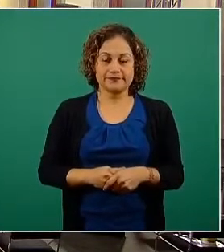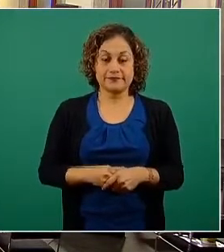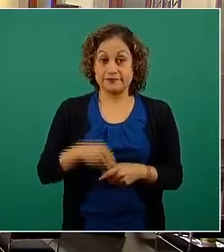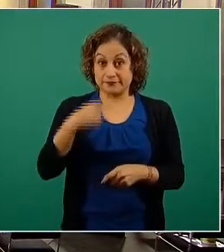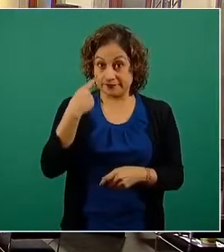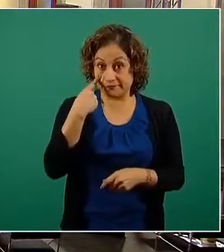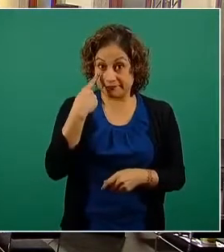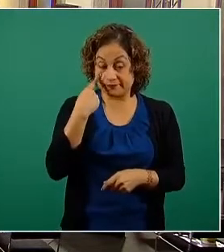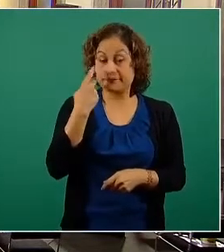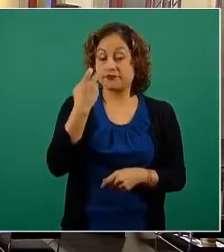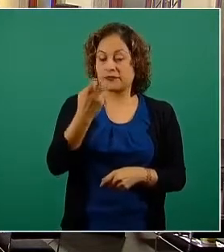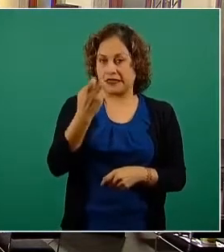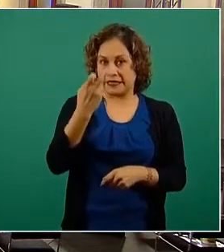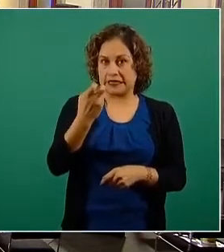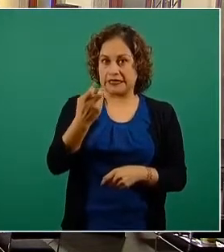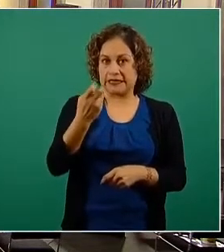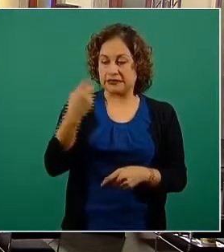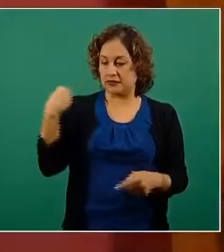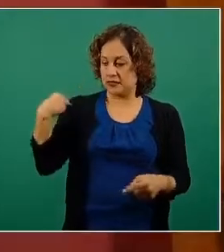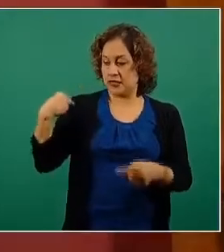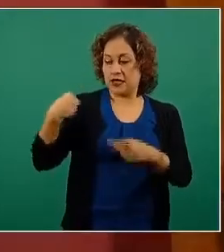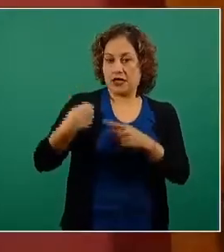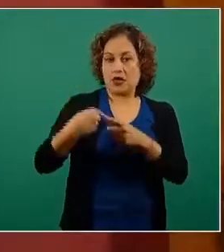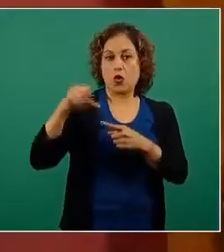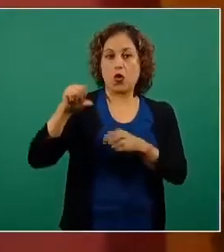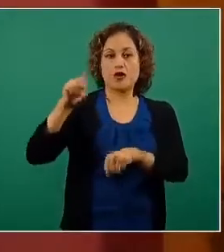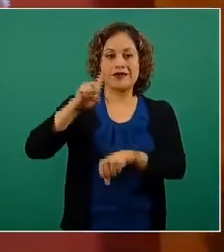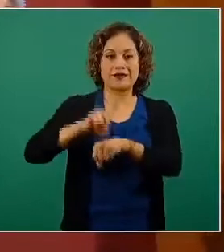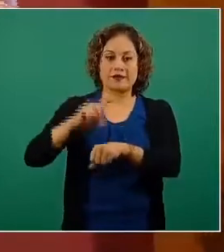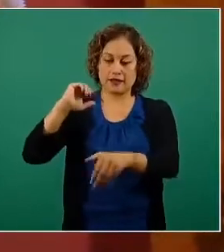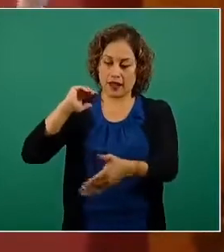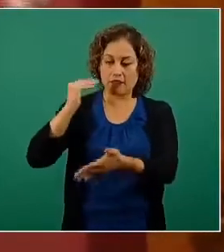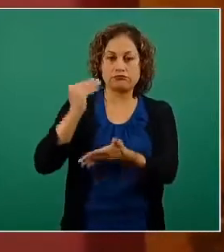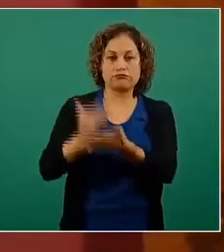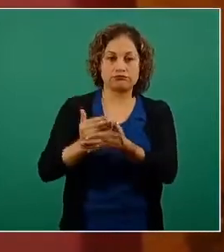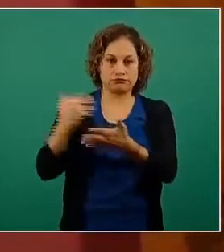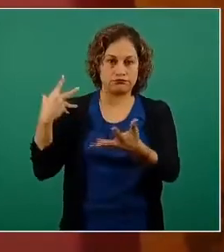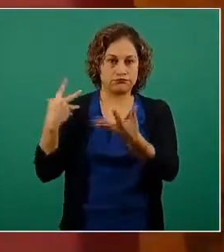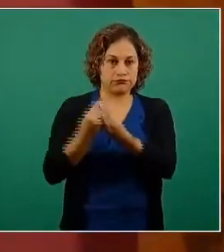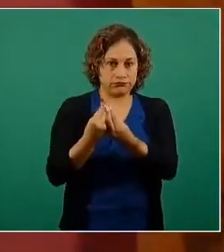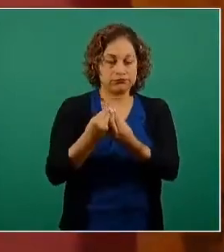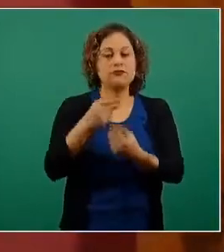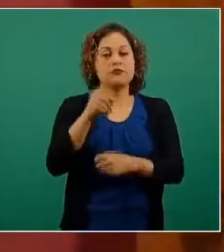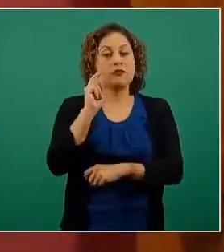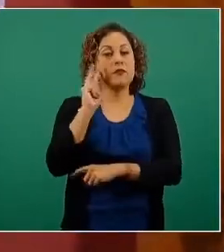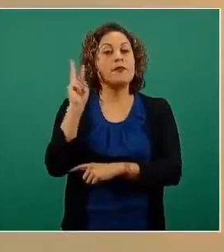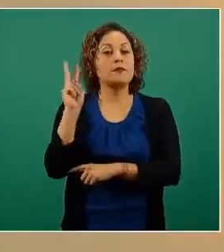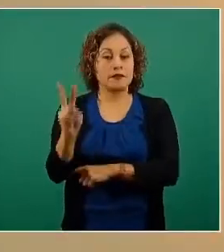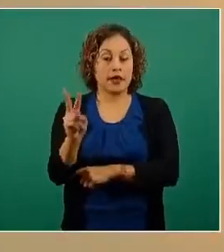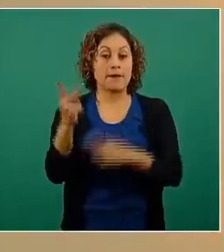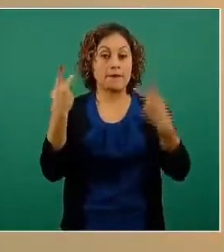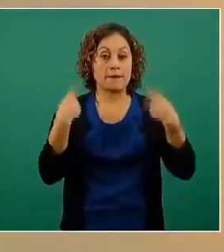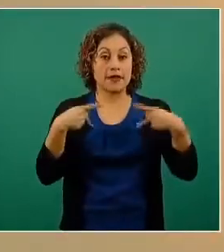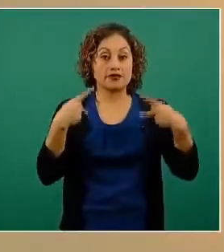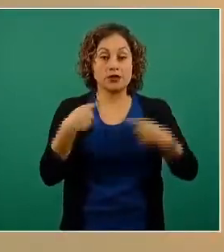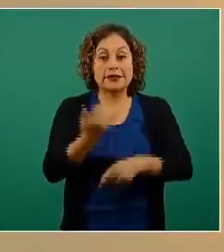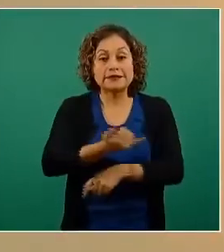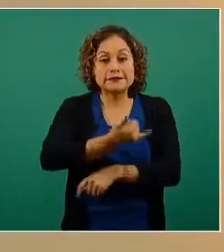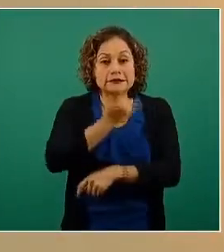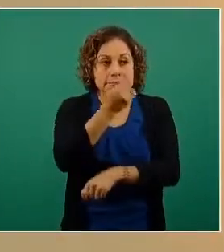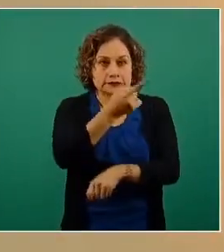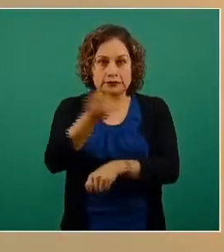que el reporte que llevamos hasta el día de hoy, podemos apreciar que la cantidad de casos estimados, como muchos de ustedes han comentado